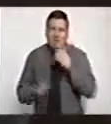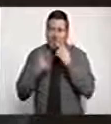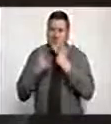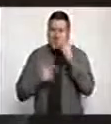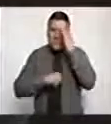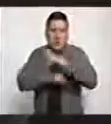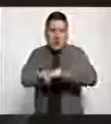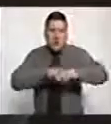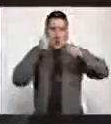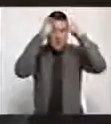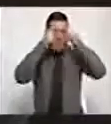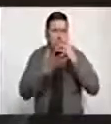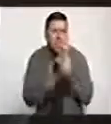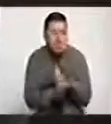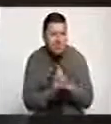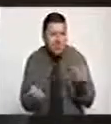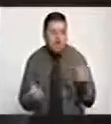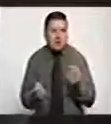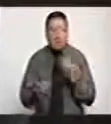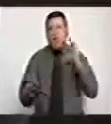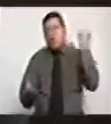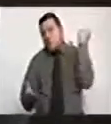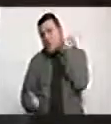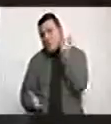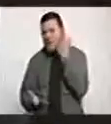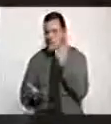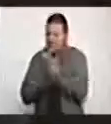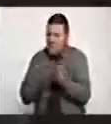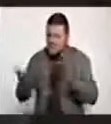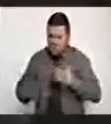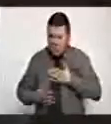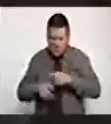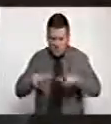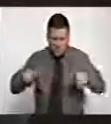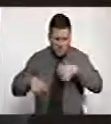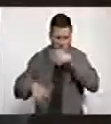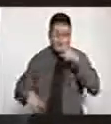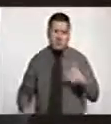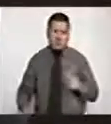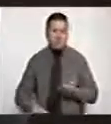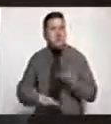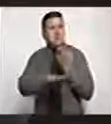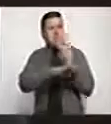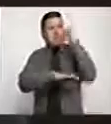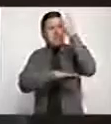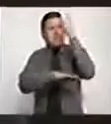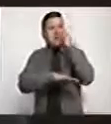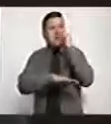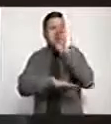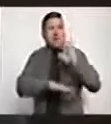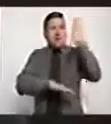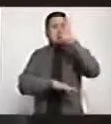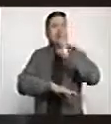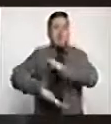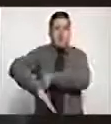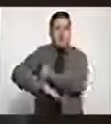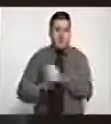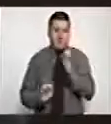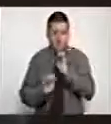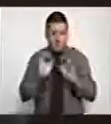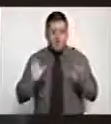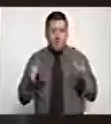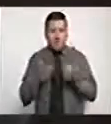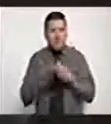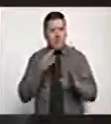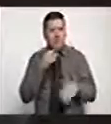le roban las reses o las sacrifican en sus propios predios. Por ello solicito al Gobierno Nacional, al Ministerio de Defensa